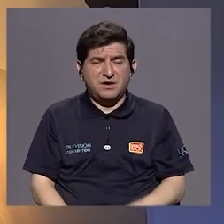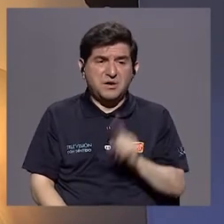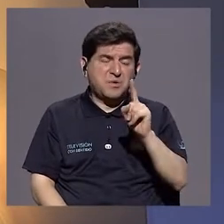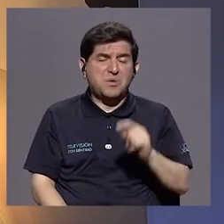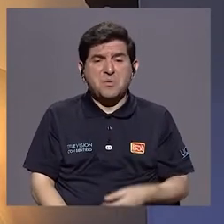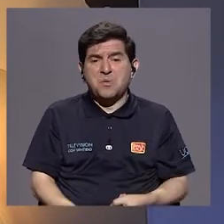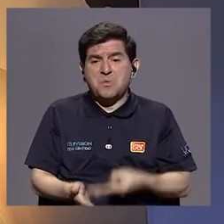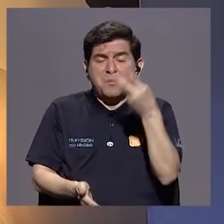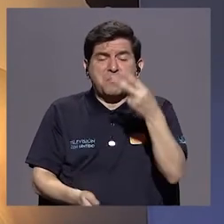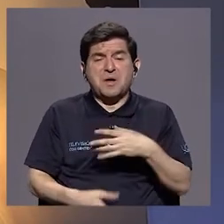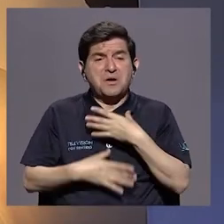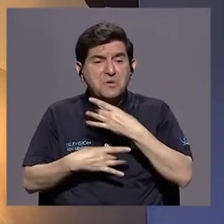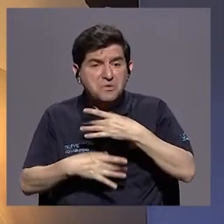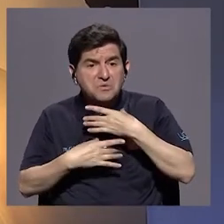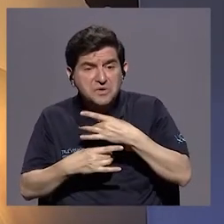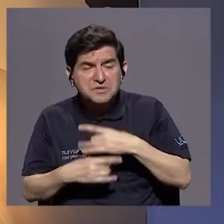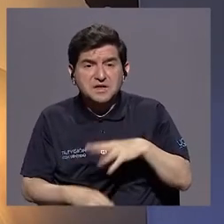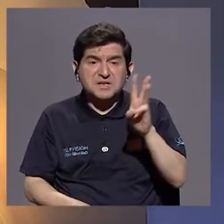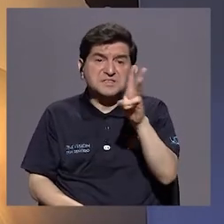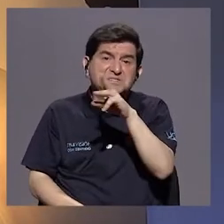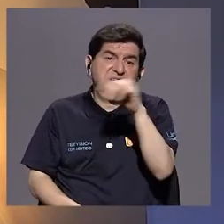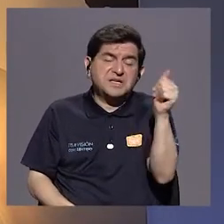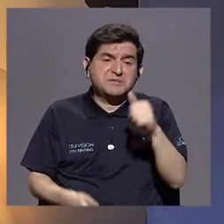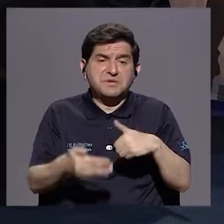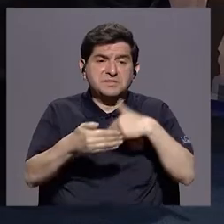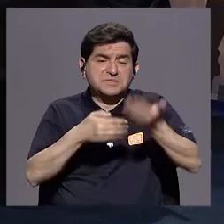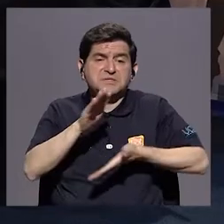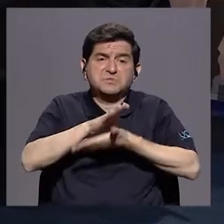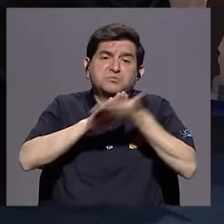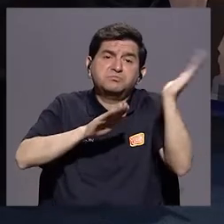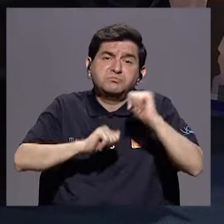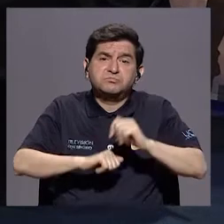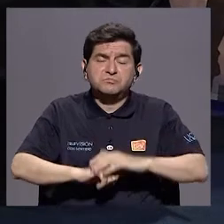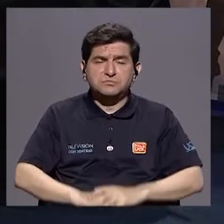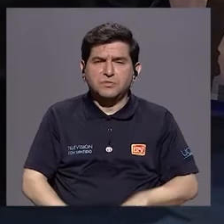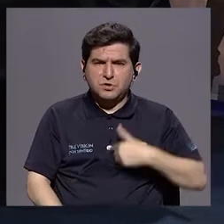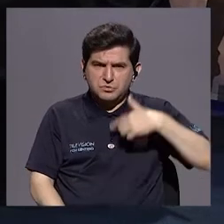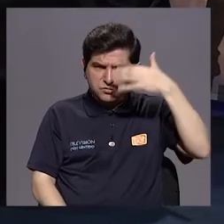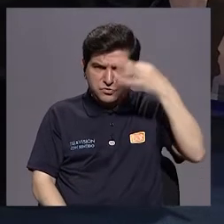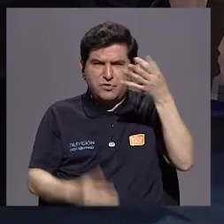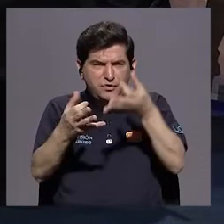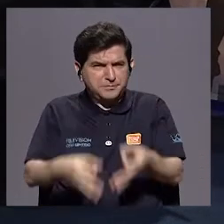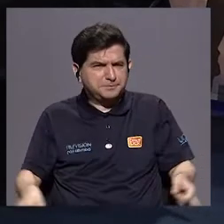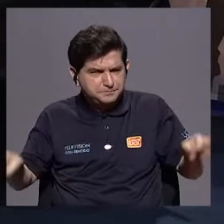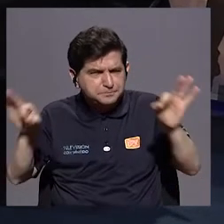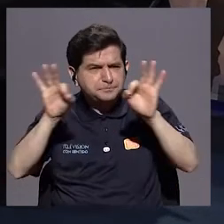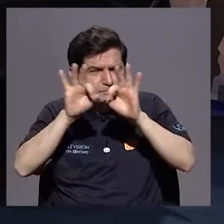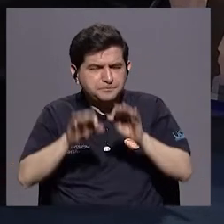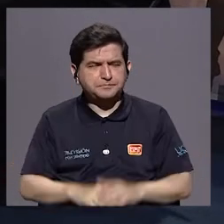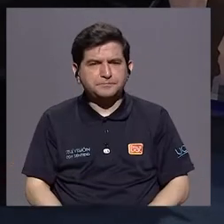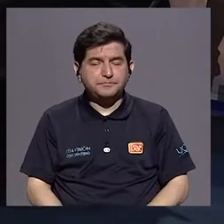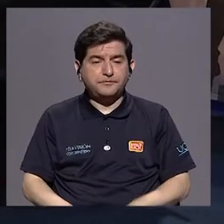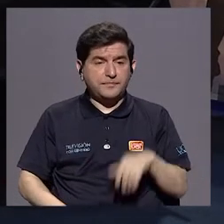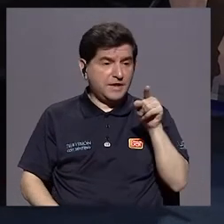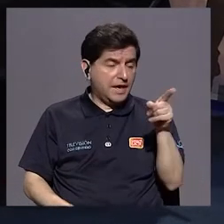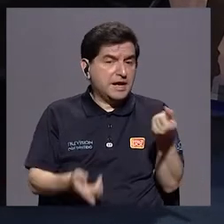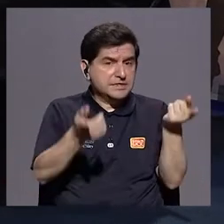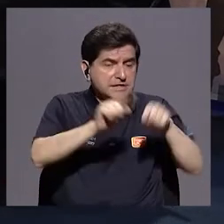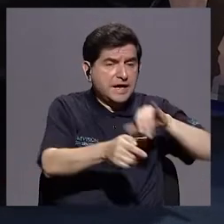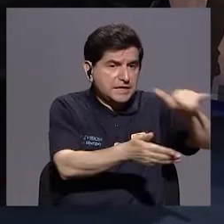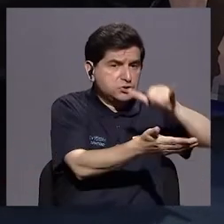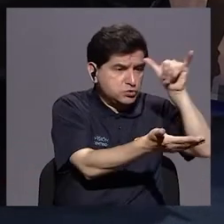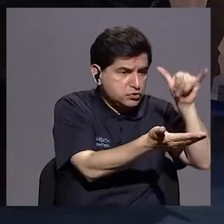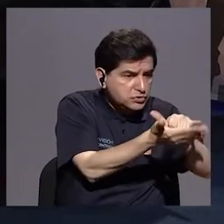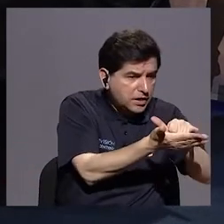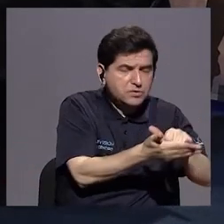que duró seis meses y después yo creo que esto es pertinente ya sea tanto en este caso en san josé